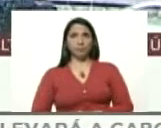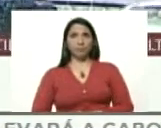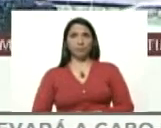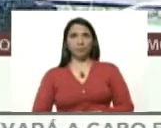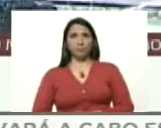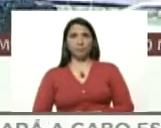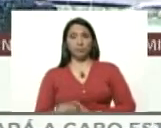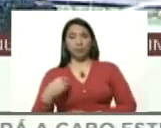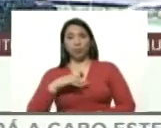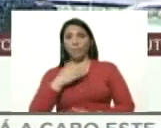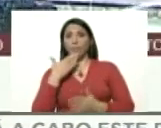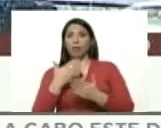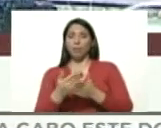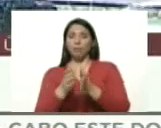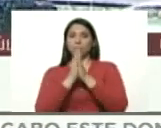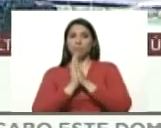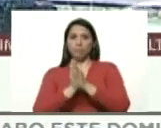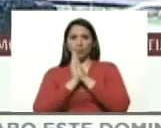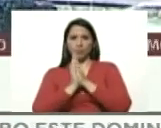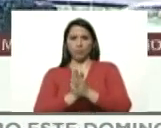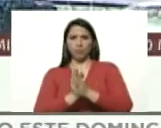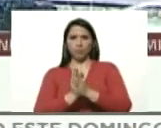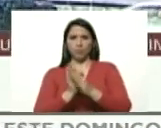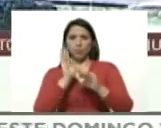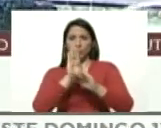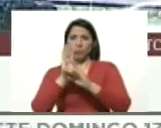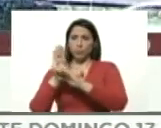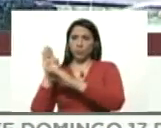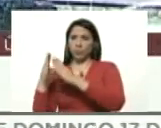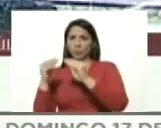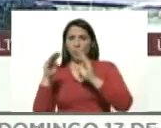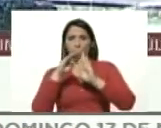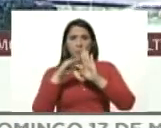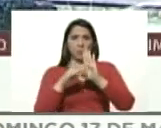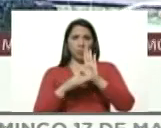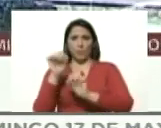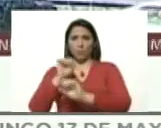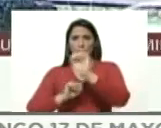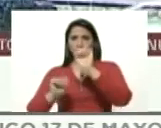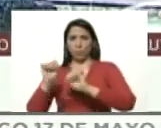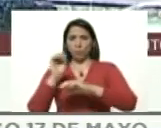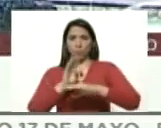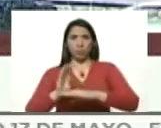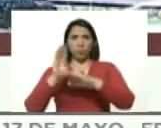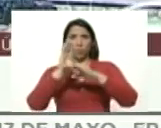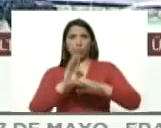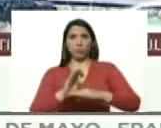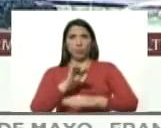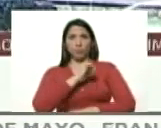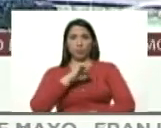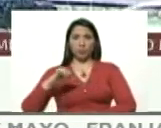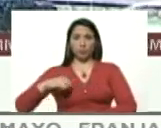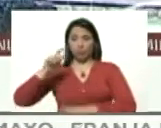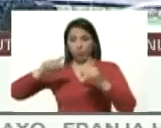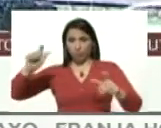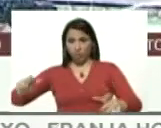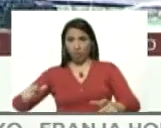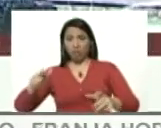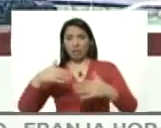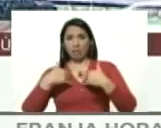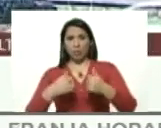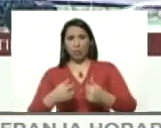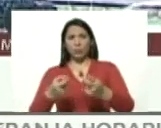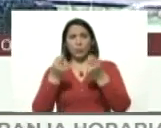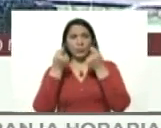Hemos pedido reforzar todos los mecanismos de protección del personal de salud. Tomar el más